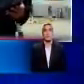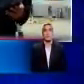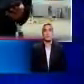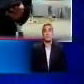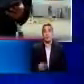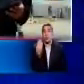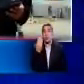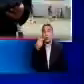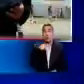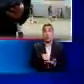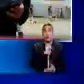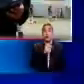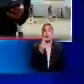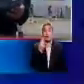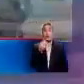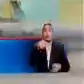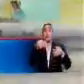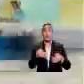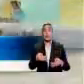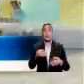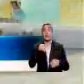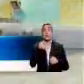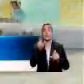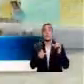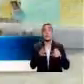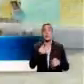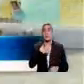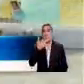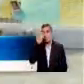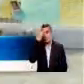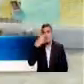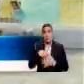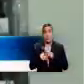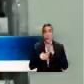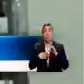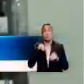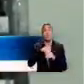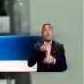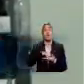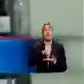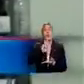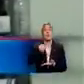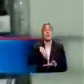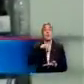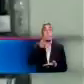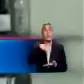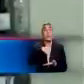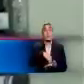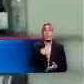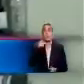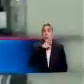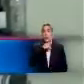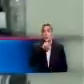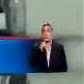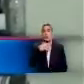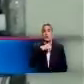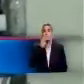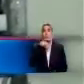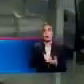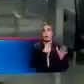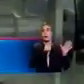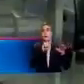14 mil 212 casos confirmados de pacientes kobe se registran en la provincia de manabí en portoviejo mantiene